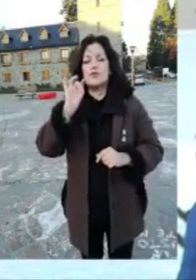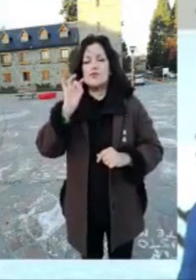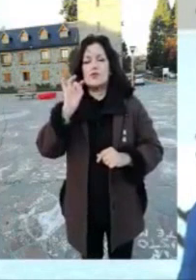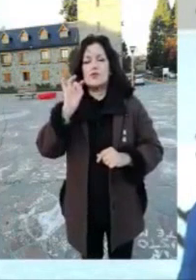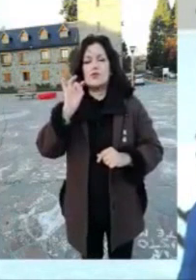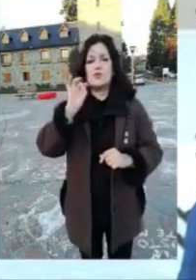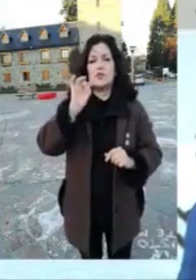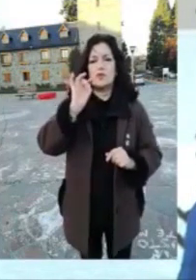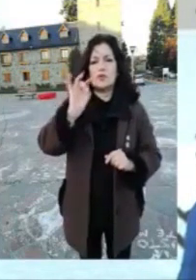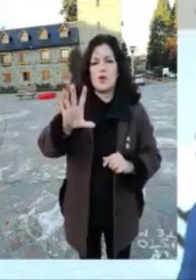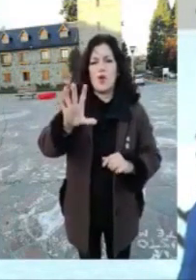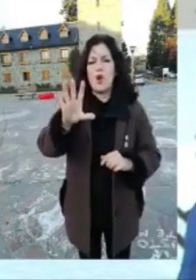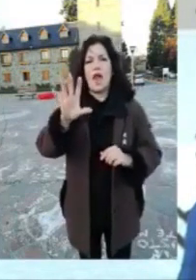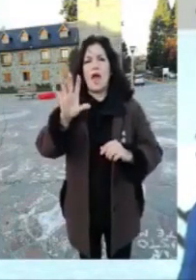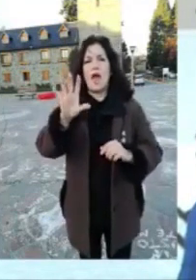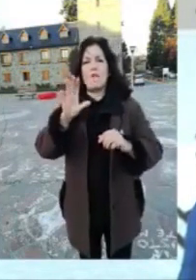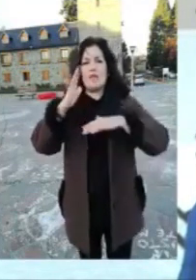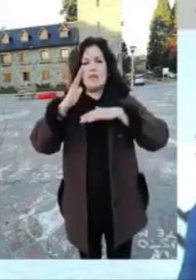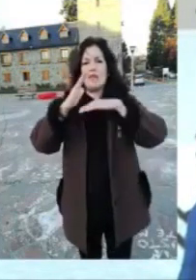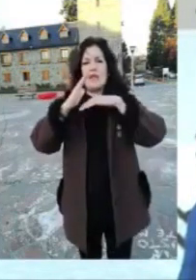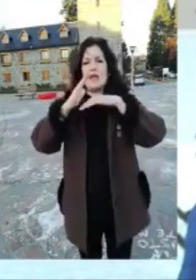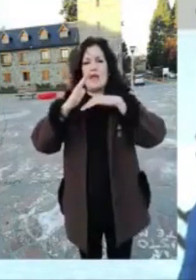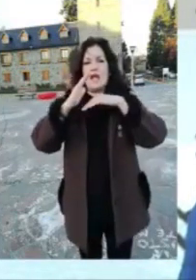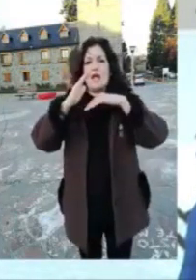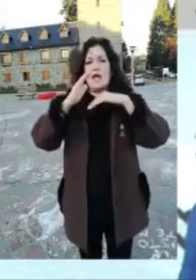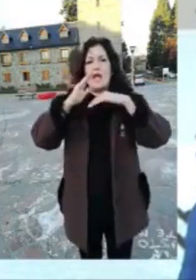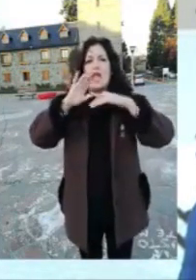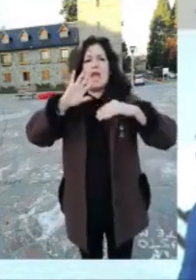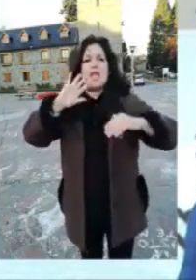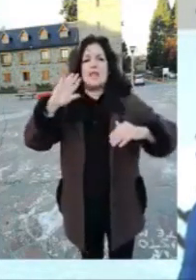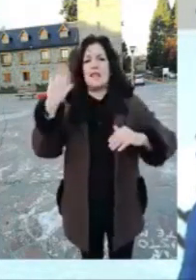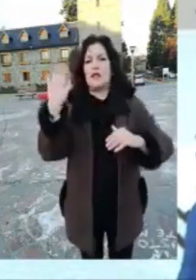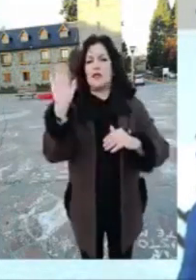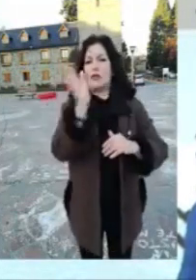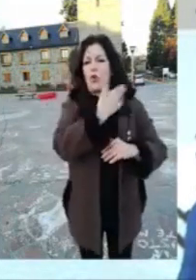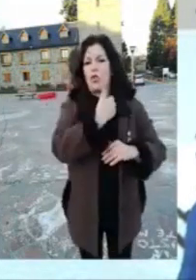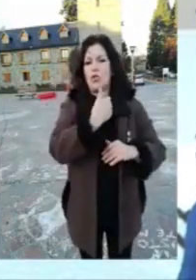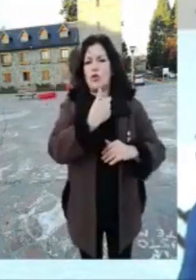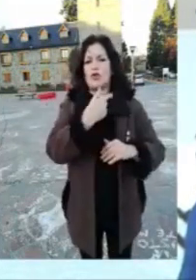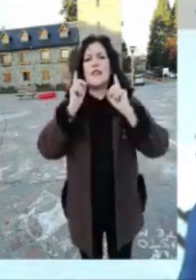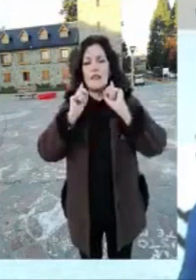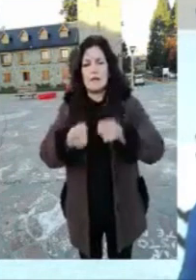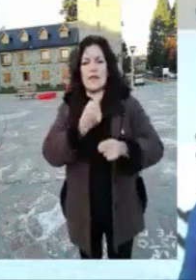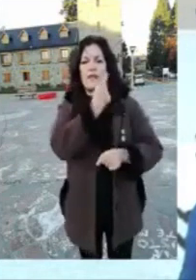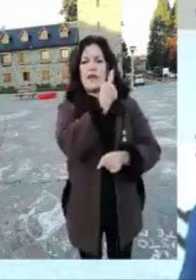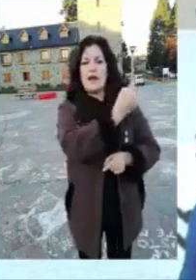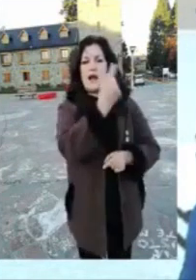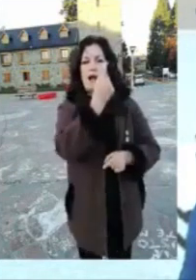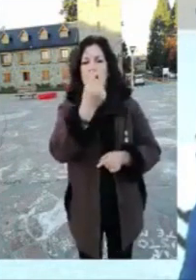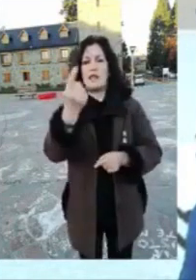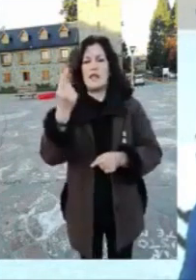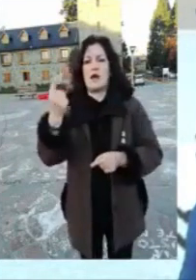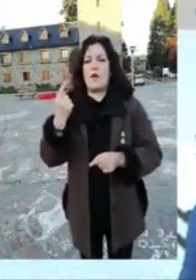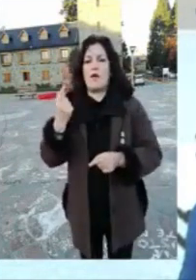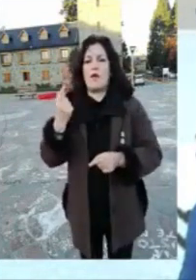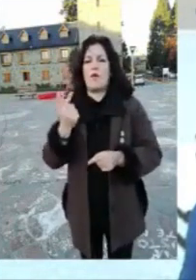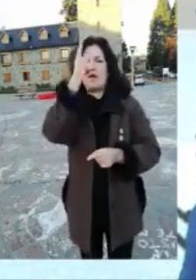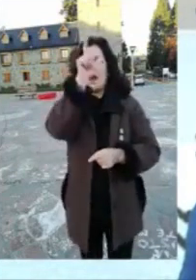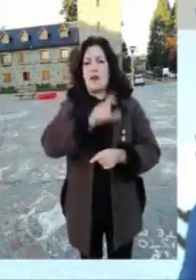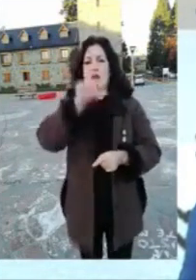la construcción tiene que venir desde el colectivo sino desde cada uno desde cada una de las personas que formamos